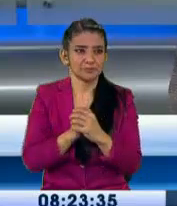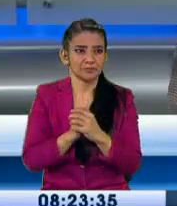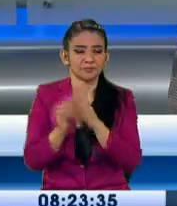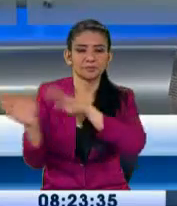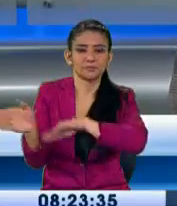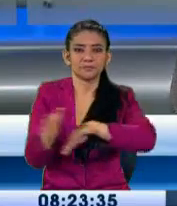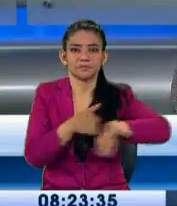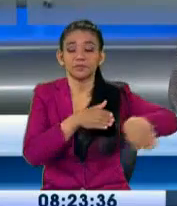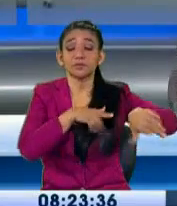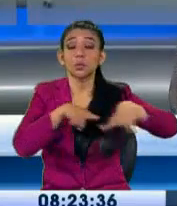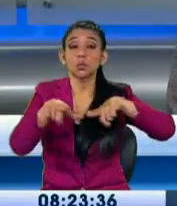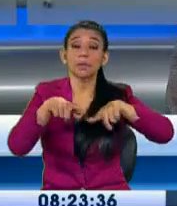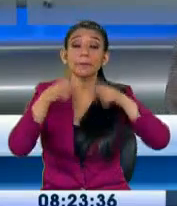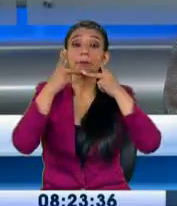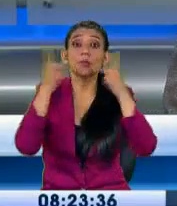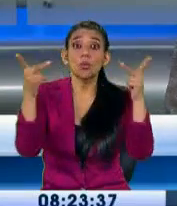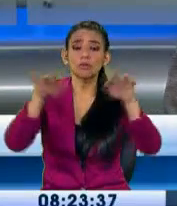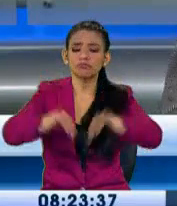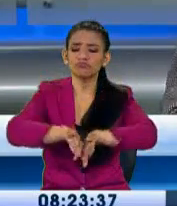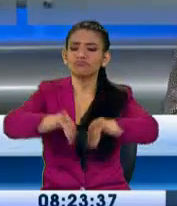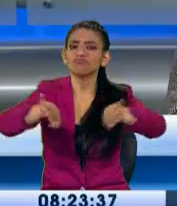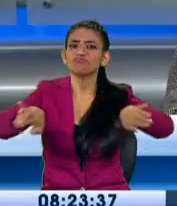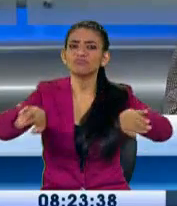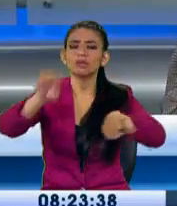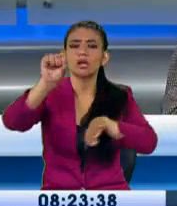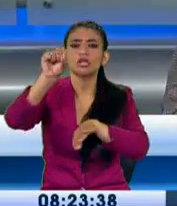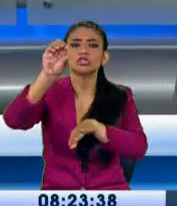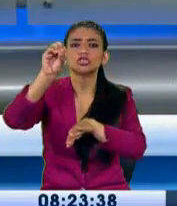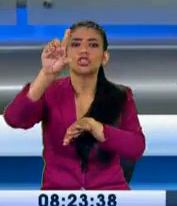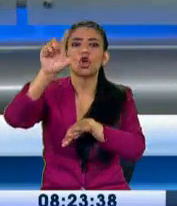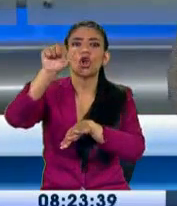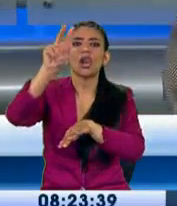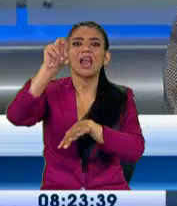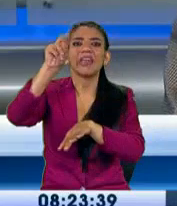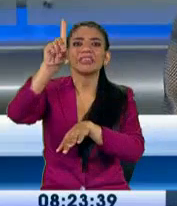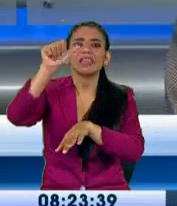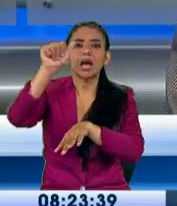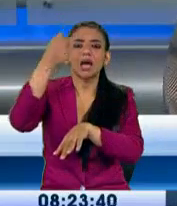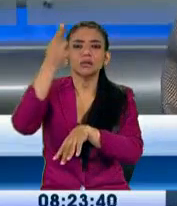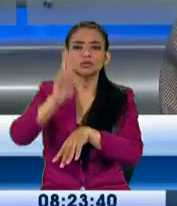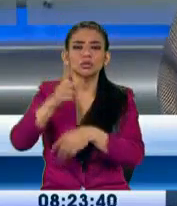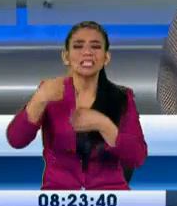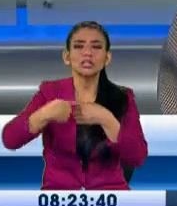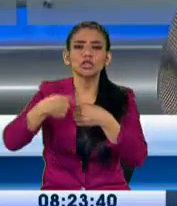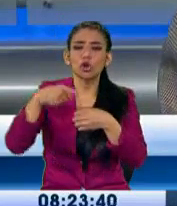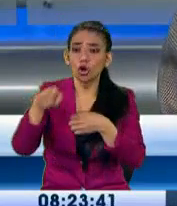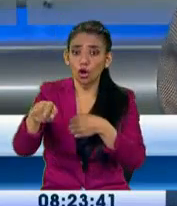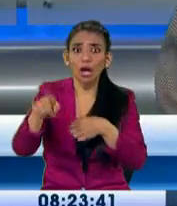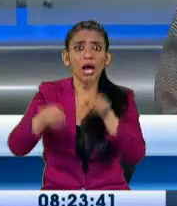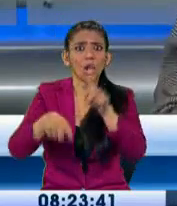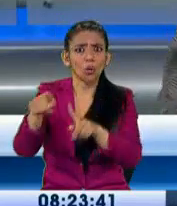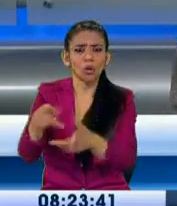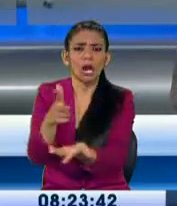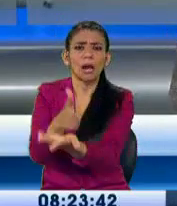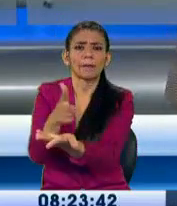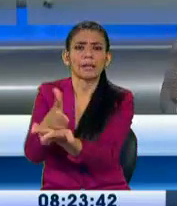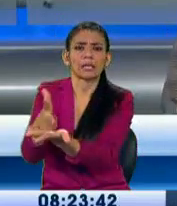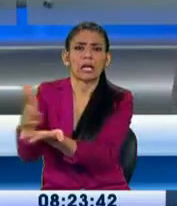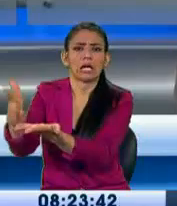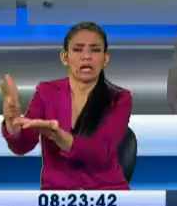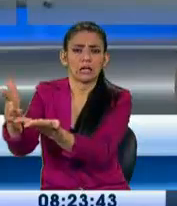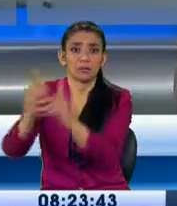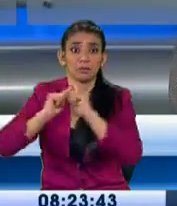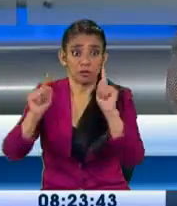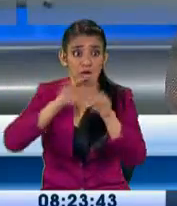un espacio público mantiene divididos a los moradores de solanda escuchen bien por favor eso en el sur de quito el lugar es utilizado como parqueadero pero no todos